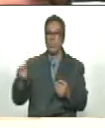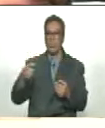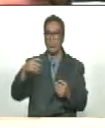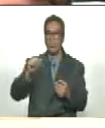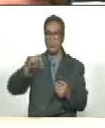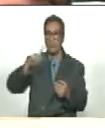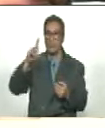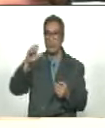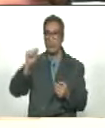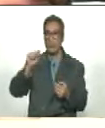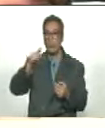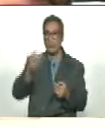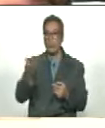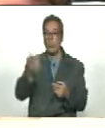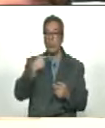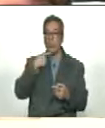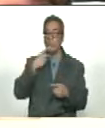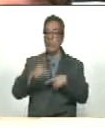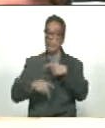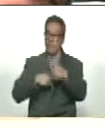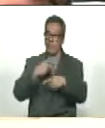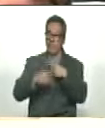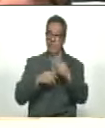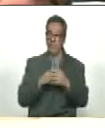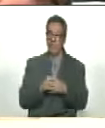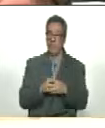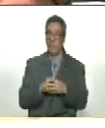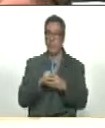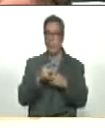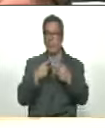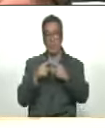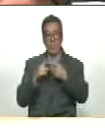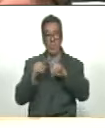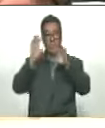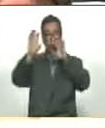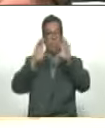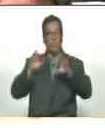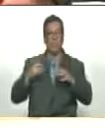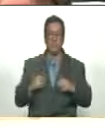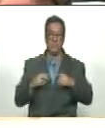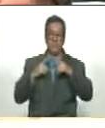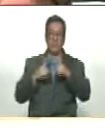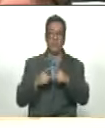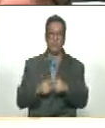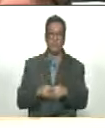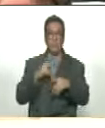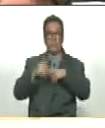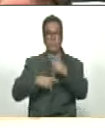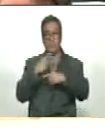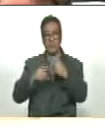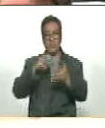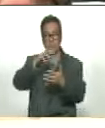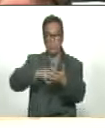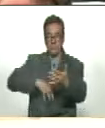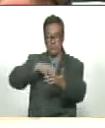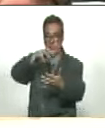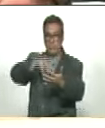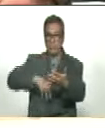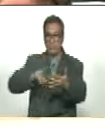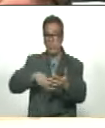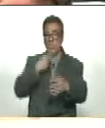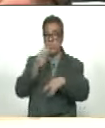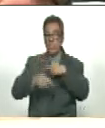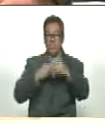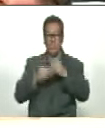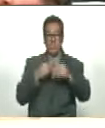importante resaltar la producción de diversos países, en este caso la producción agrícola, en la cual podemos